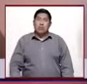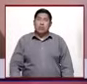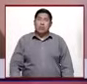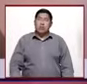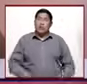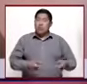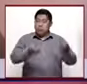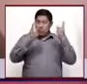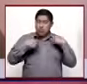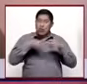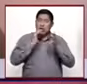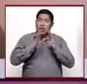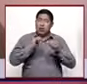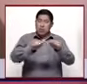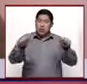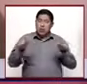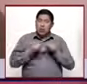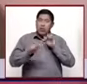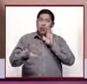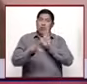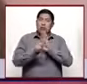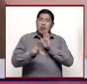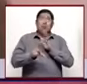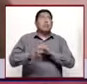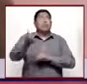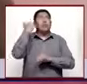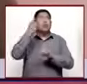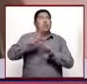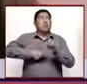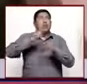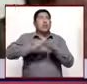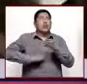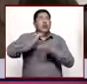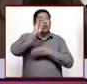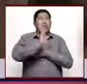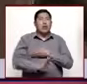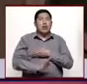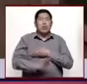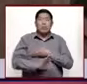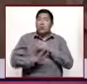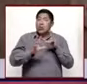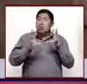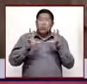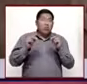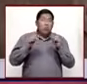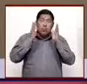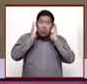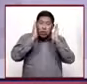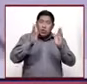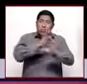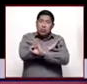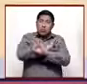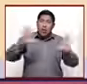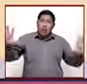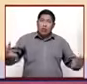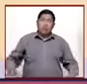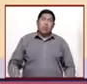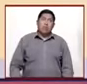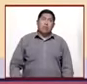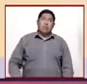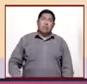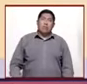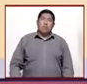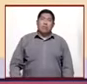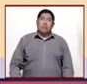Vine aquí a hablar con el área legal por el mes de abril. Tampoco he recibido ninguna atención.